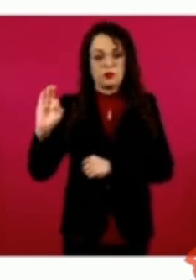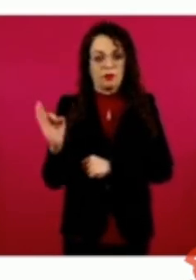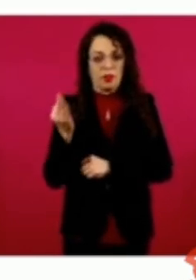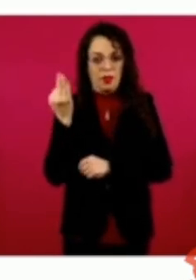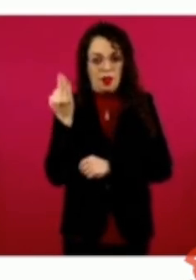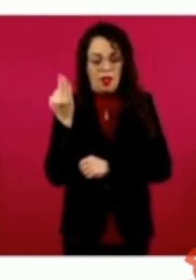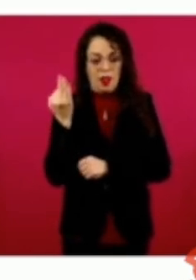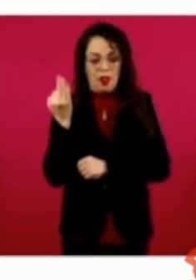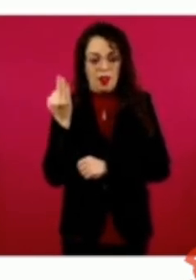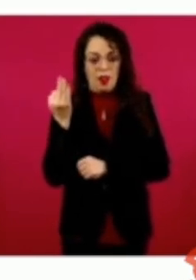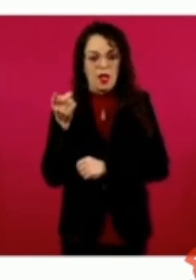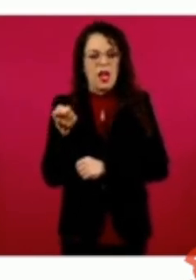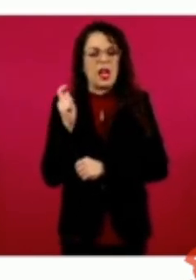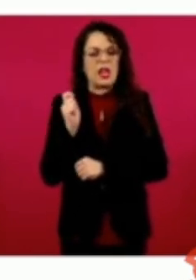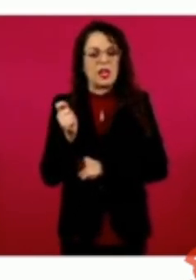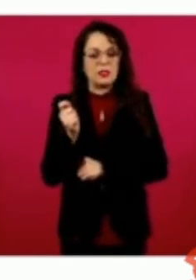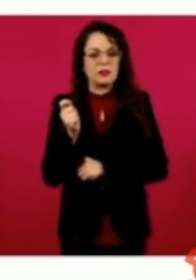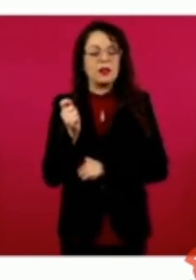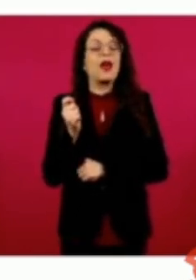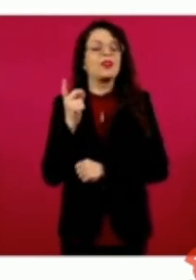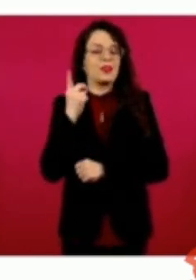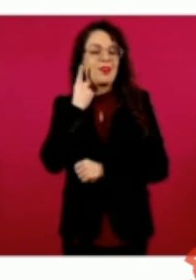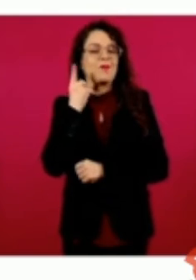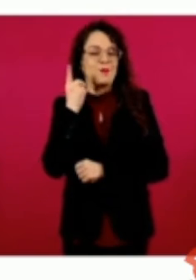este es para diputado federal,